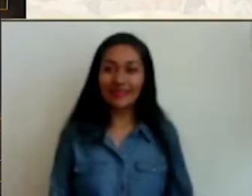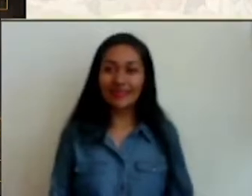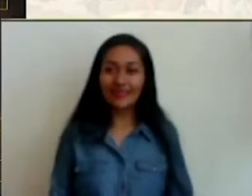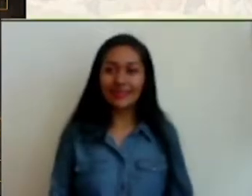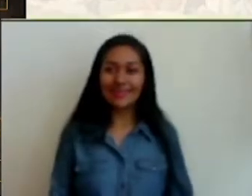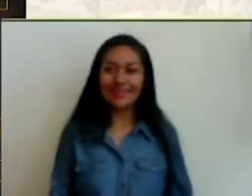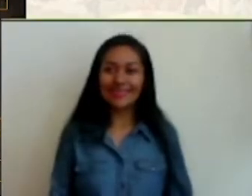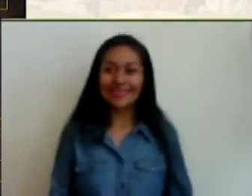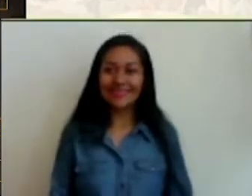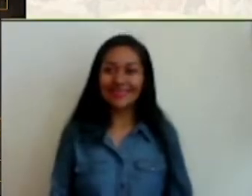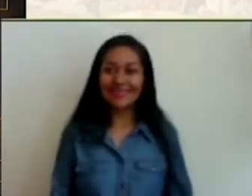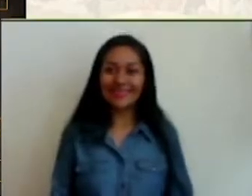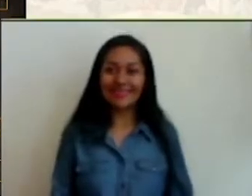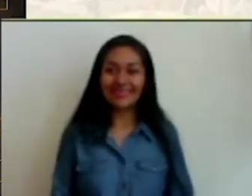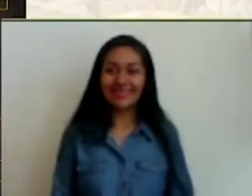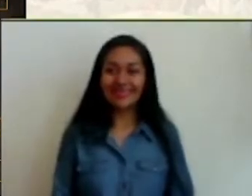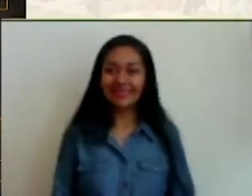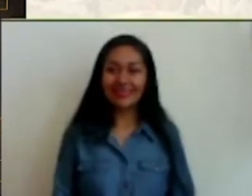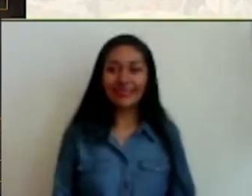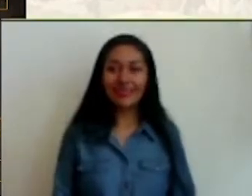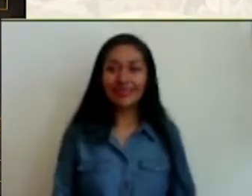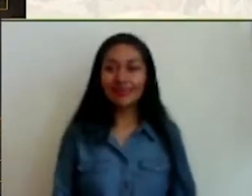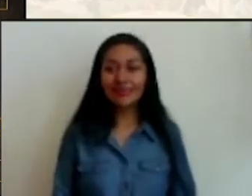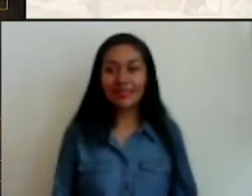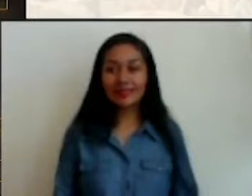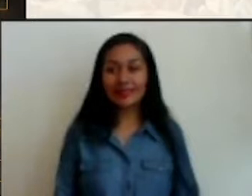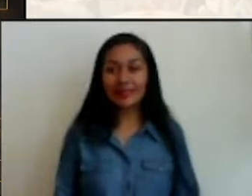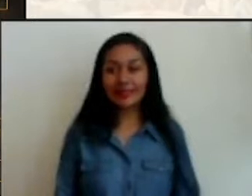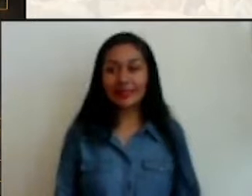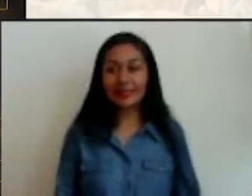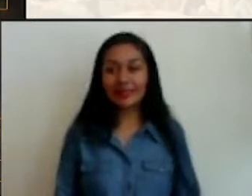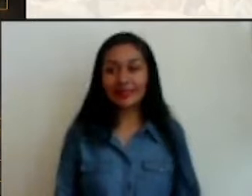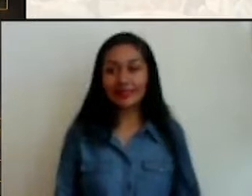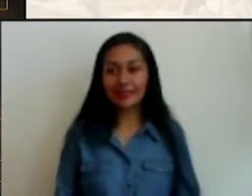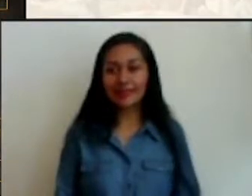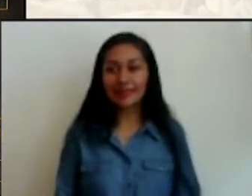No, va bene così. Prego. Sí.